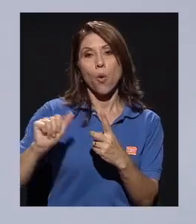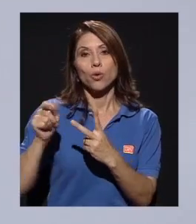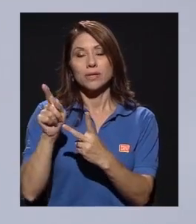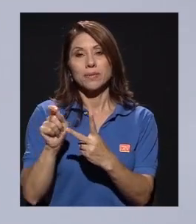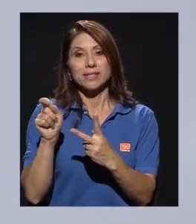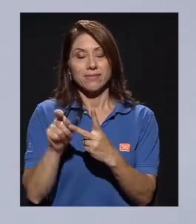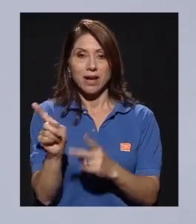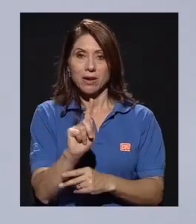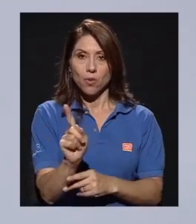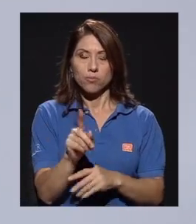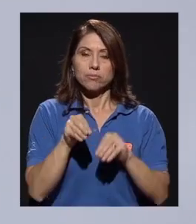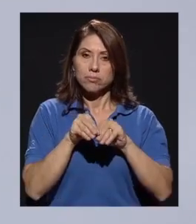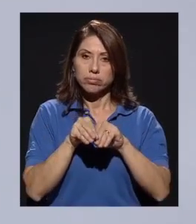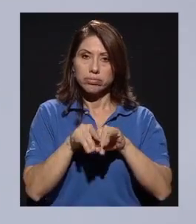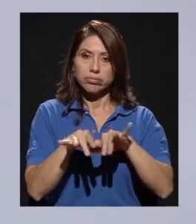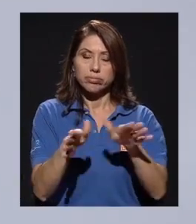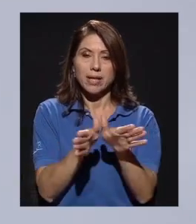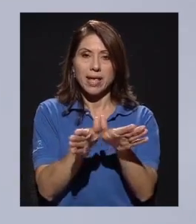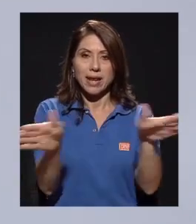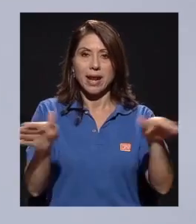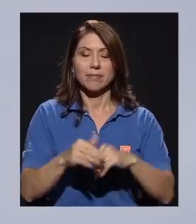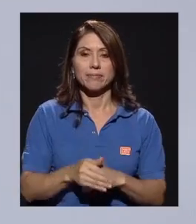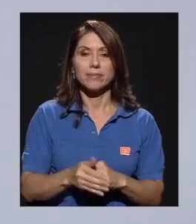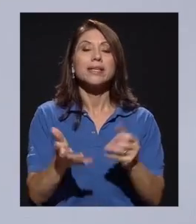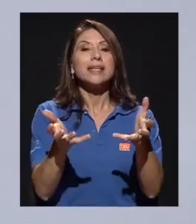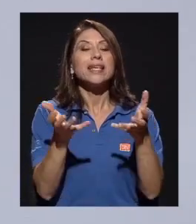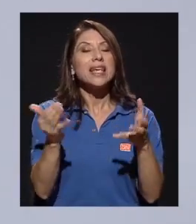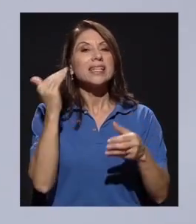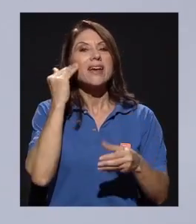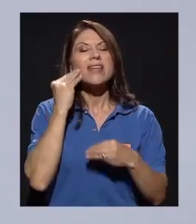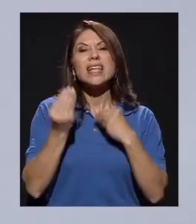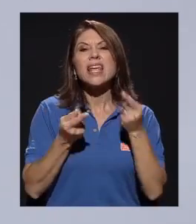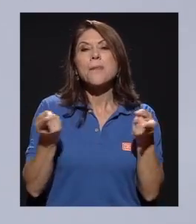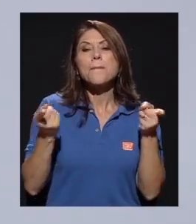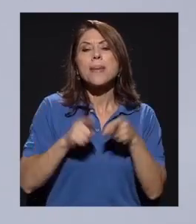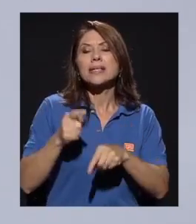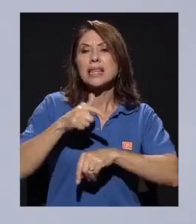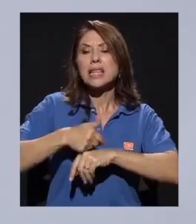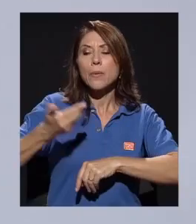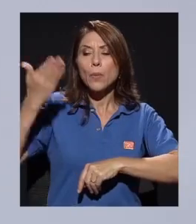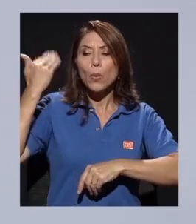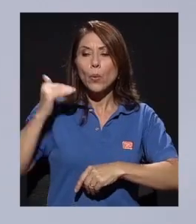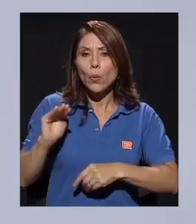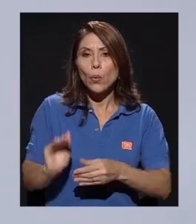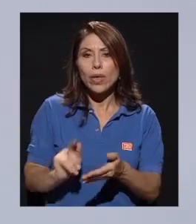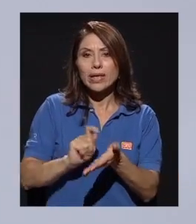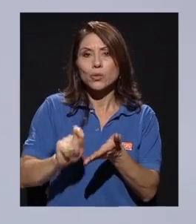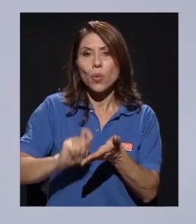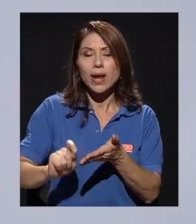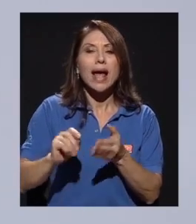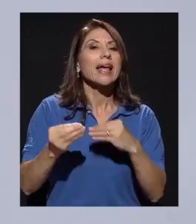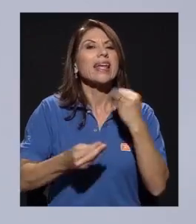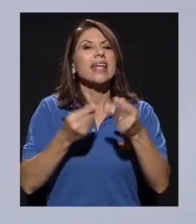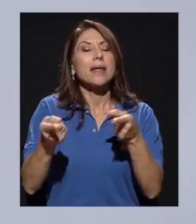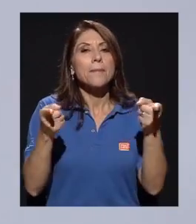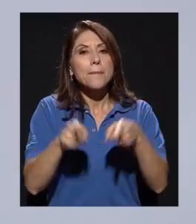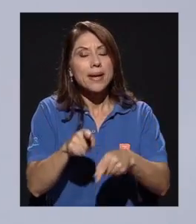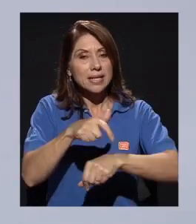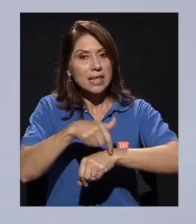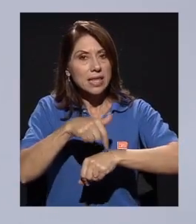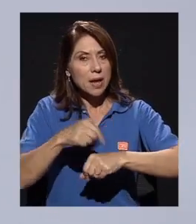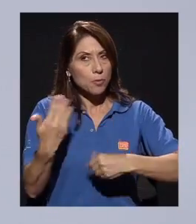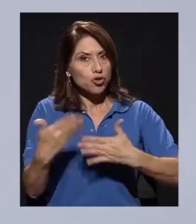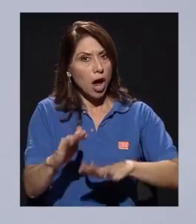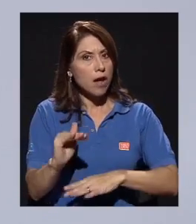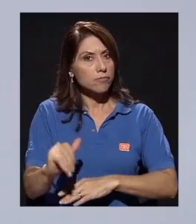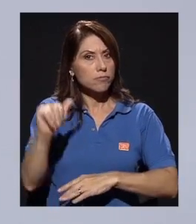se quiere conocer qué ocurre eh con la escuela qué ocurre con la universidad eh se quiere fomentar también temas